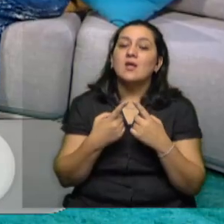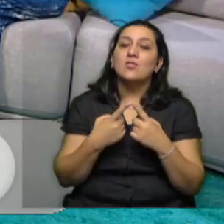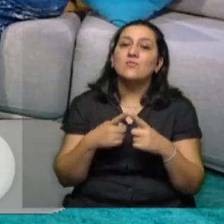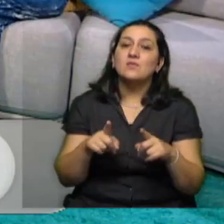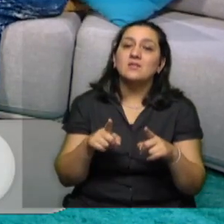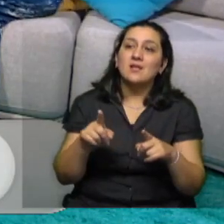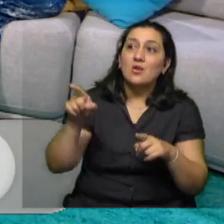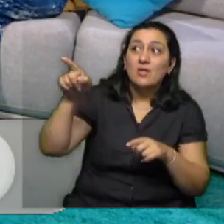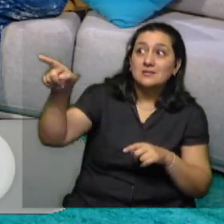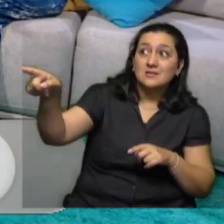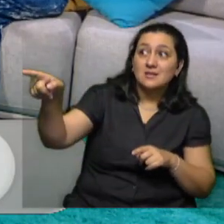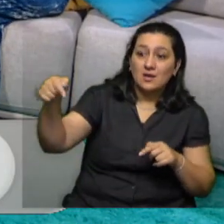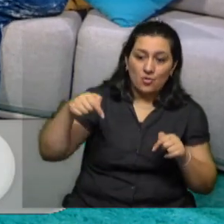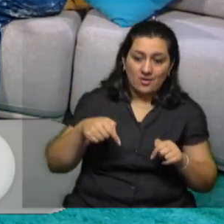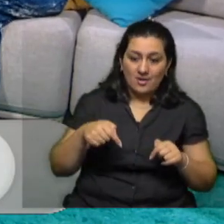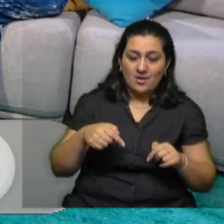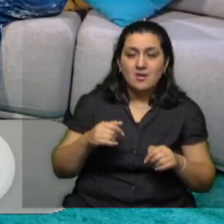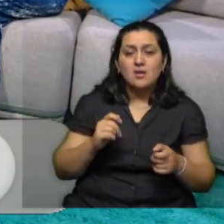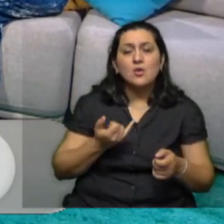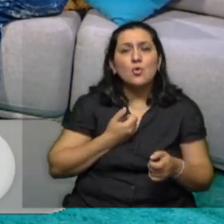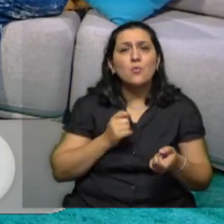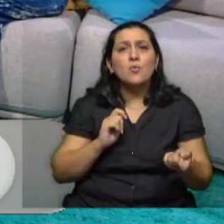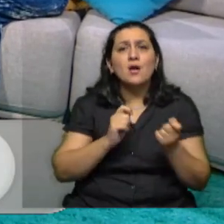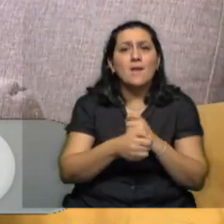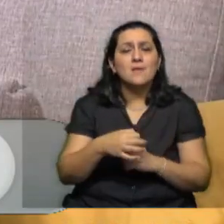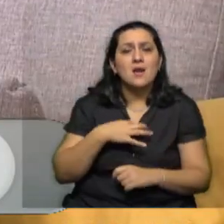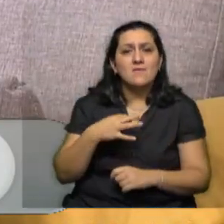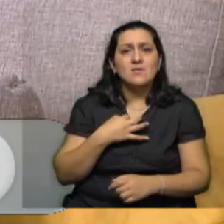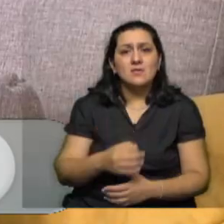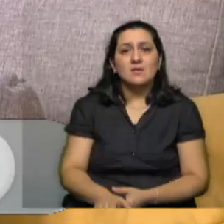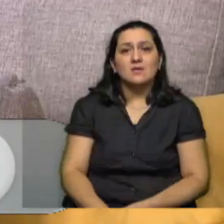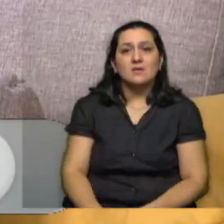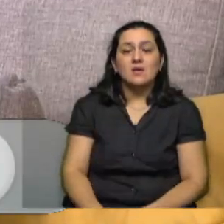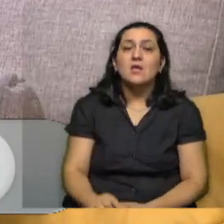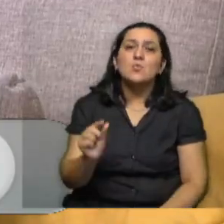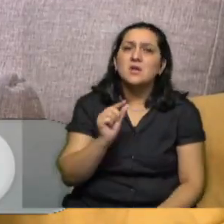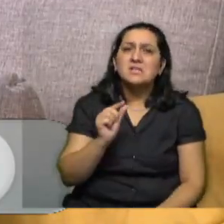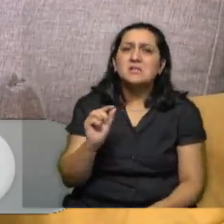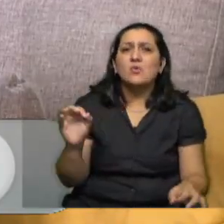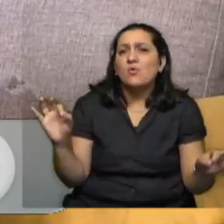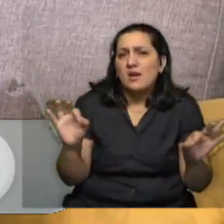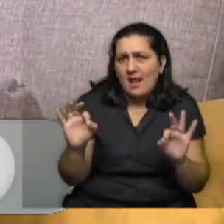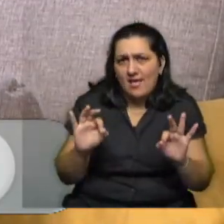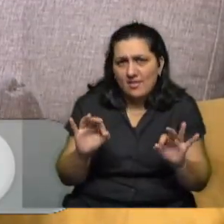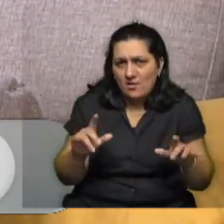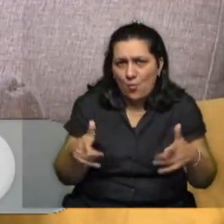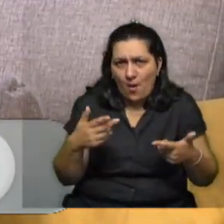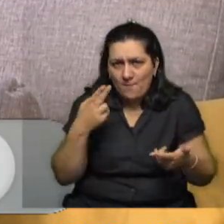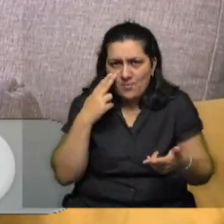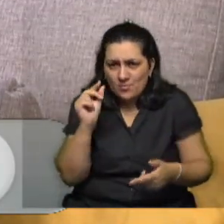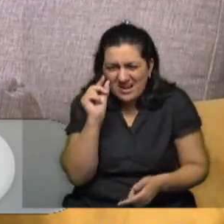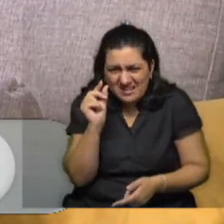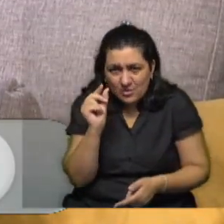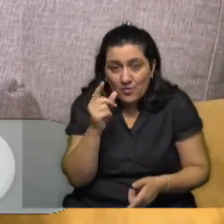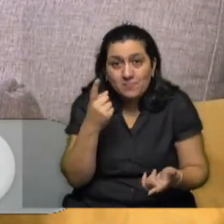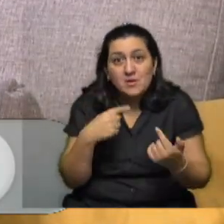está sucediendo acá. Exactamente. ¿Y eso qué cambia la vida real? Bueno, así en un rato no pasa nada, absolutamente no sé, uno no siente cambios. A ver, si está